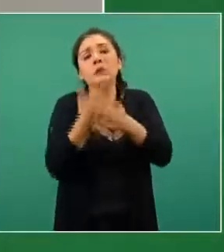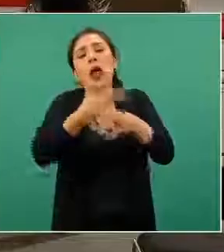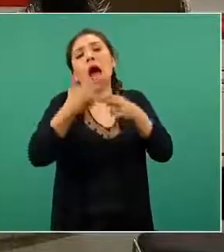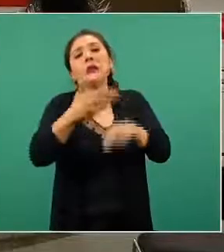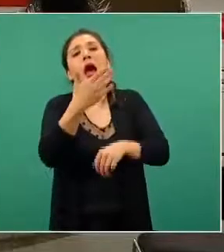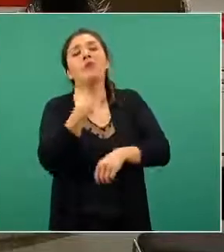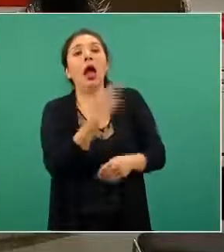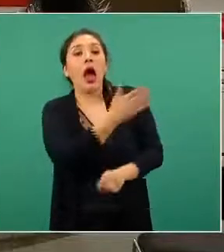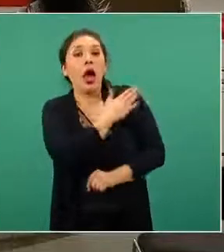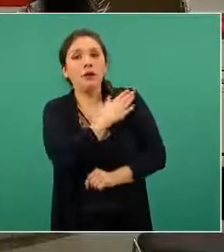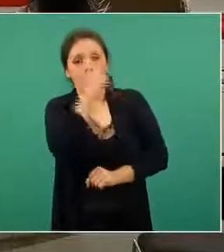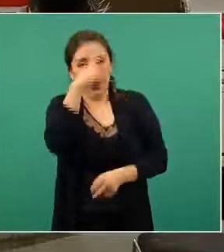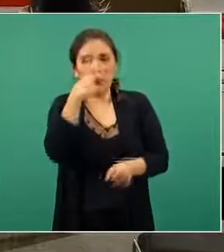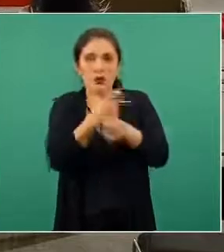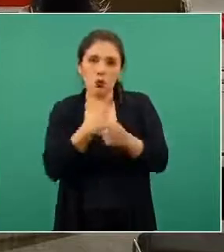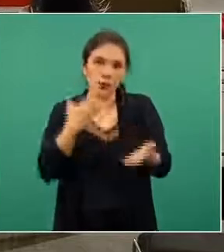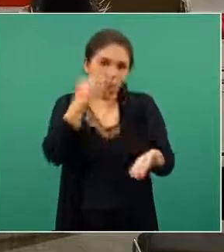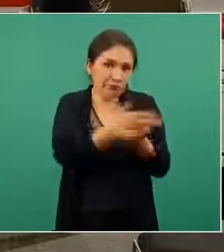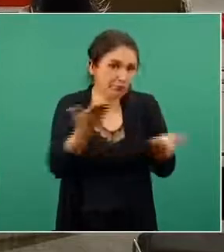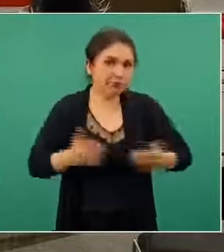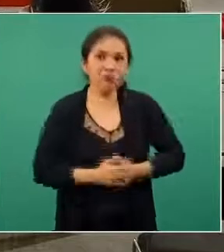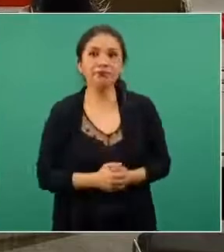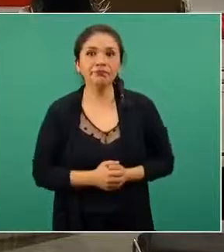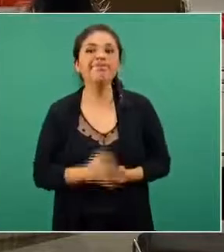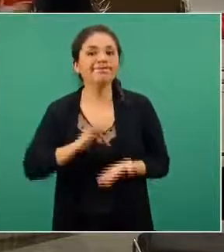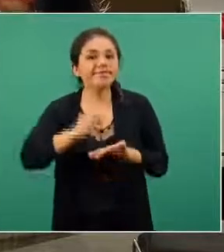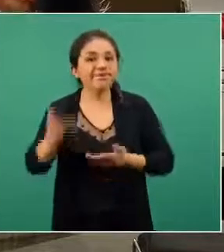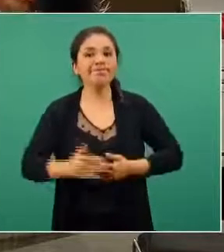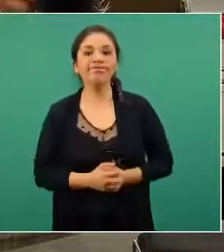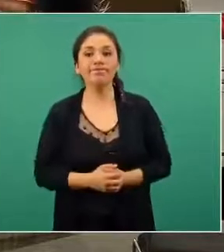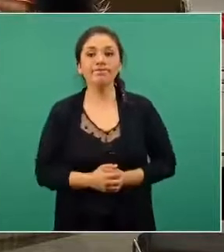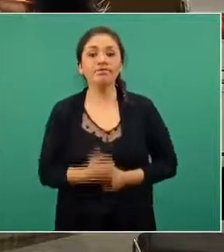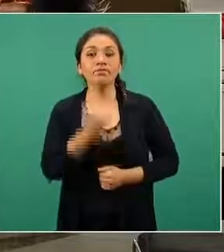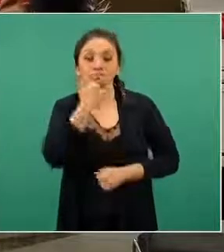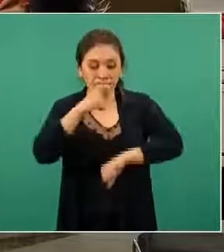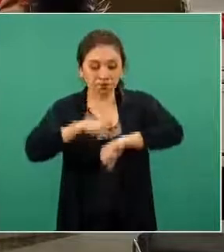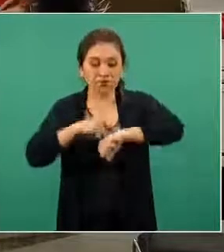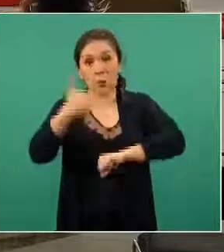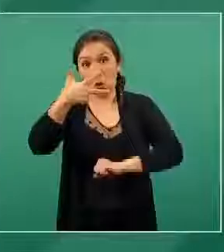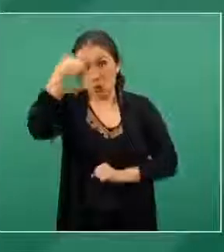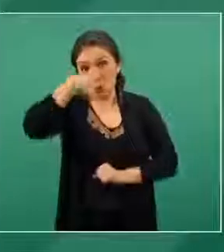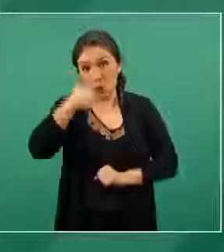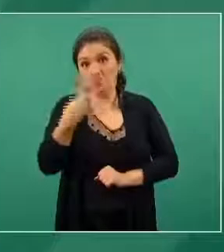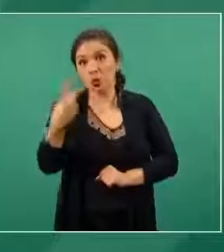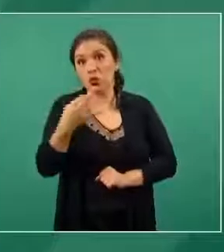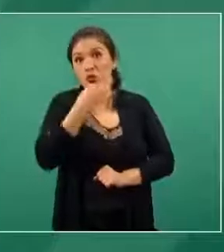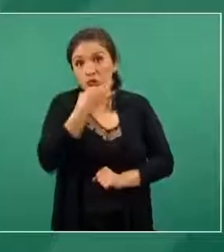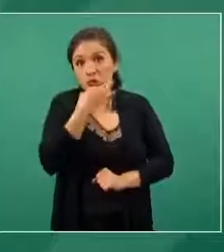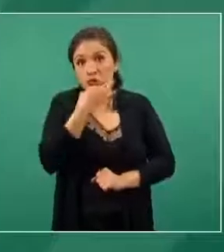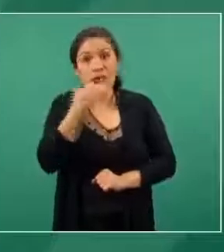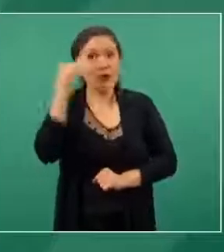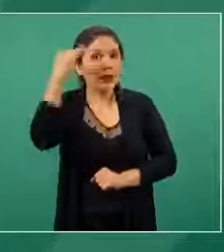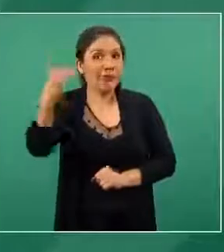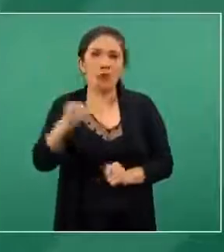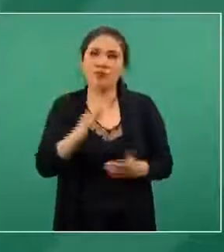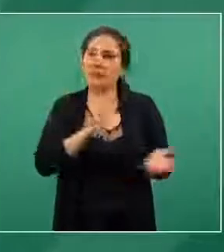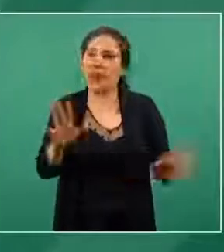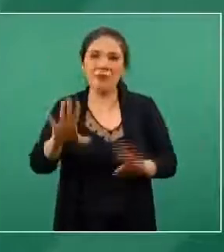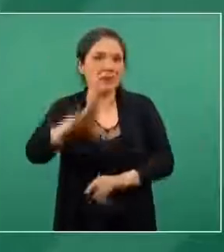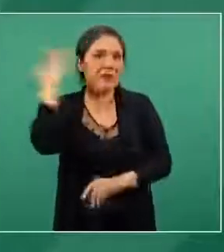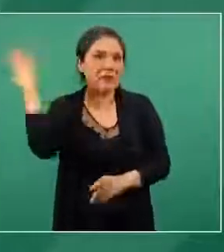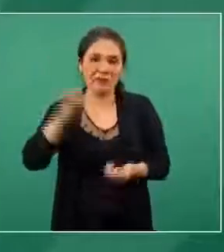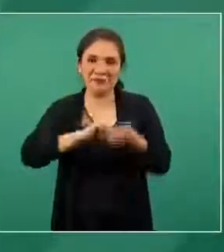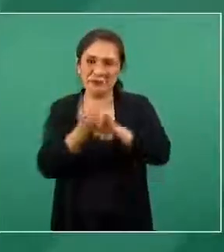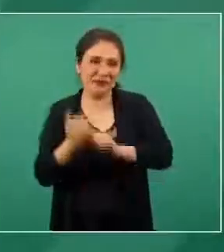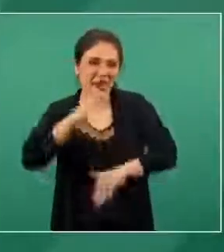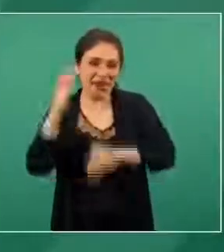dosis. Muchas gracias. Pues ya son las 20 horas con 2 minutos, se nos fue el tiempo muy rápido el día de hoy.